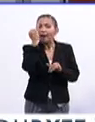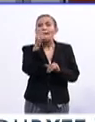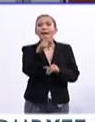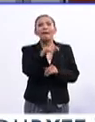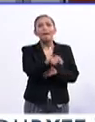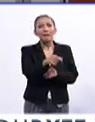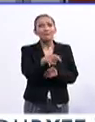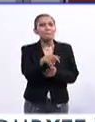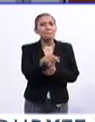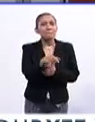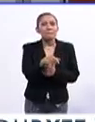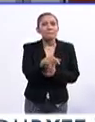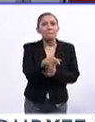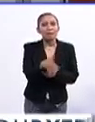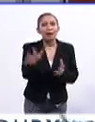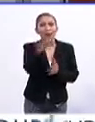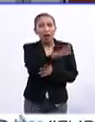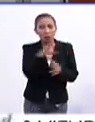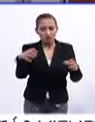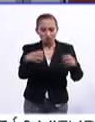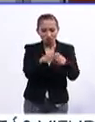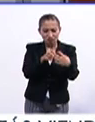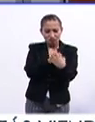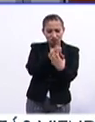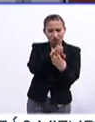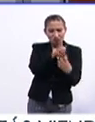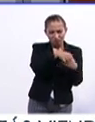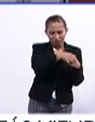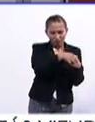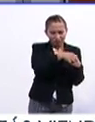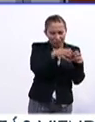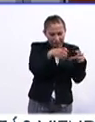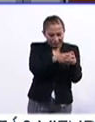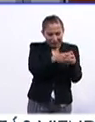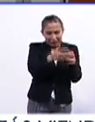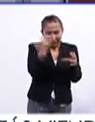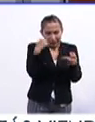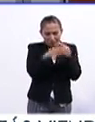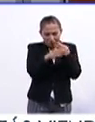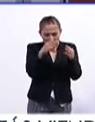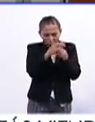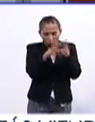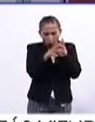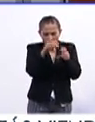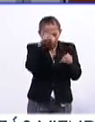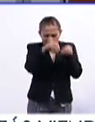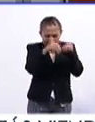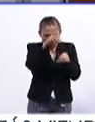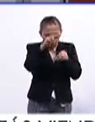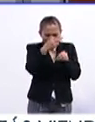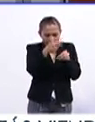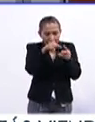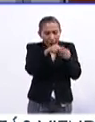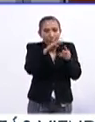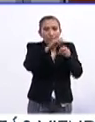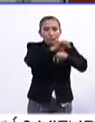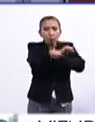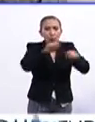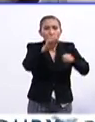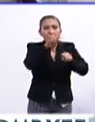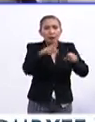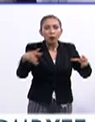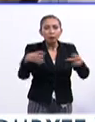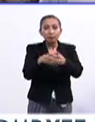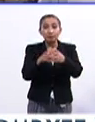de que las fluctuaciones sea se dieron desde el big-bang luis